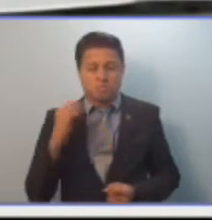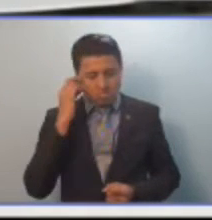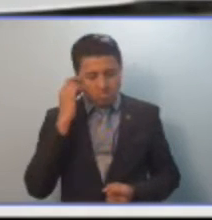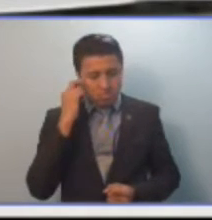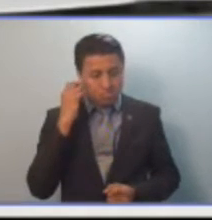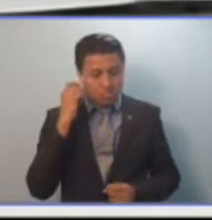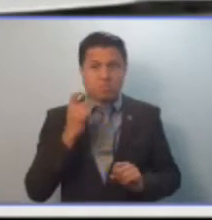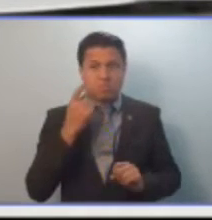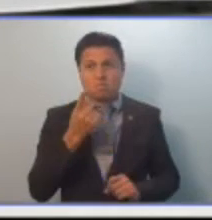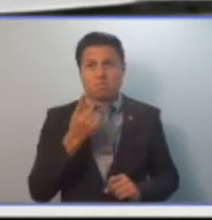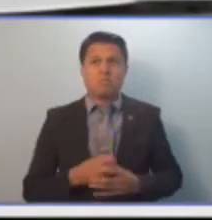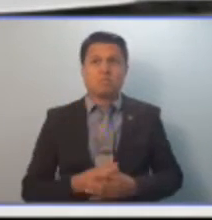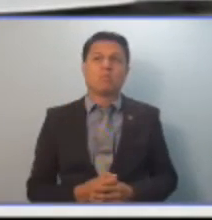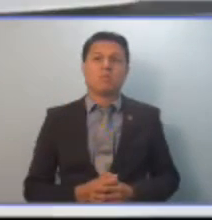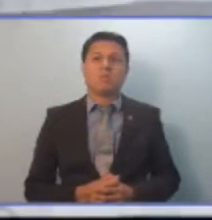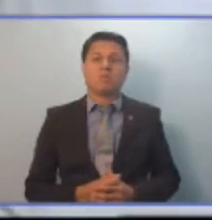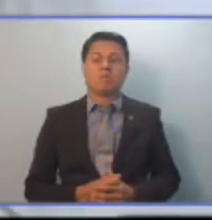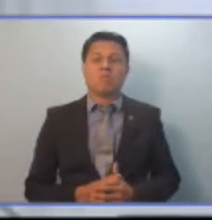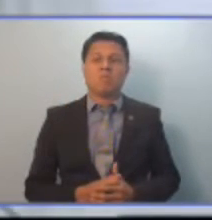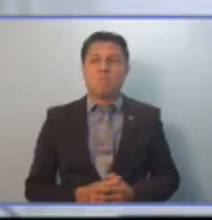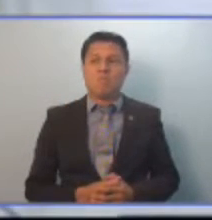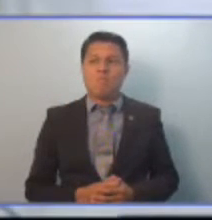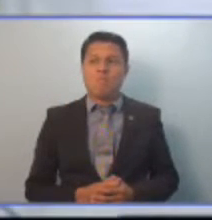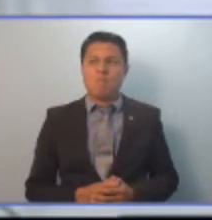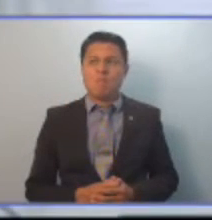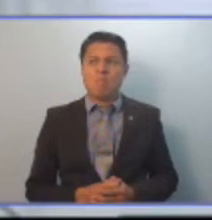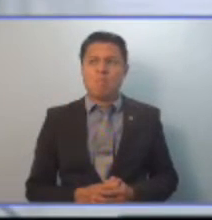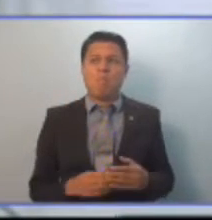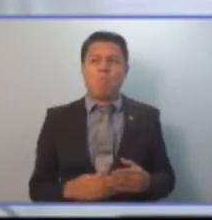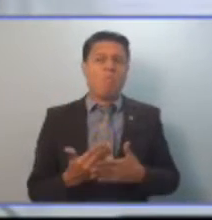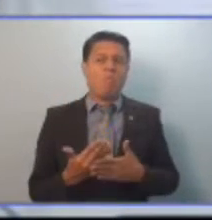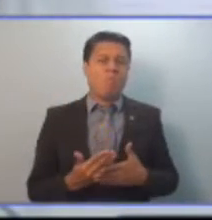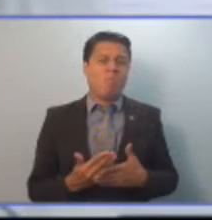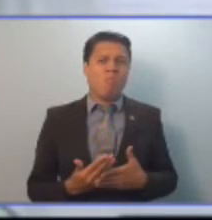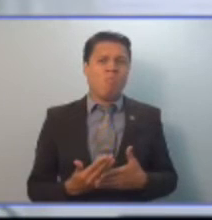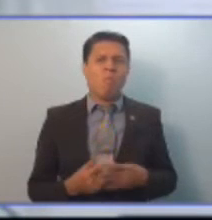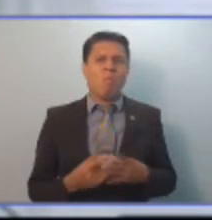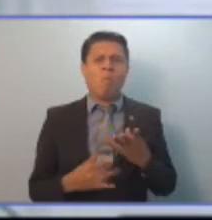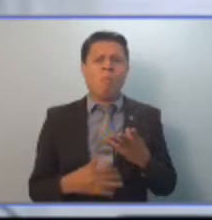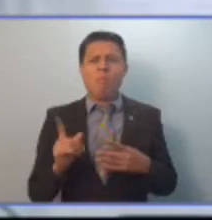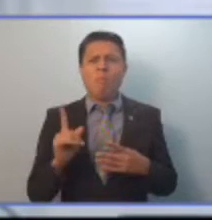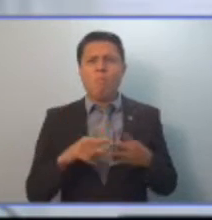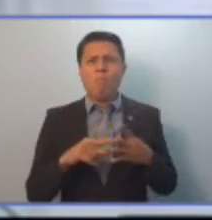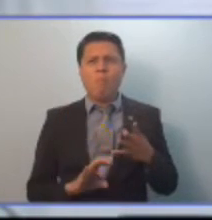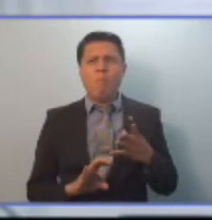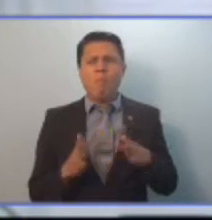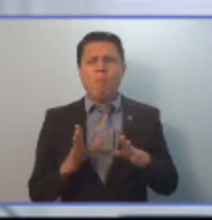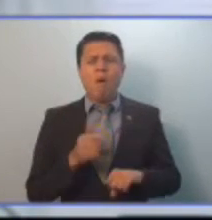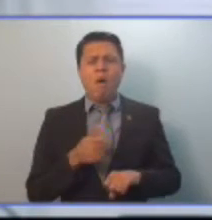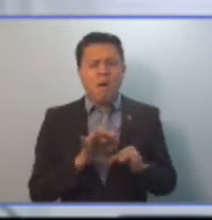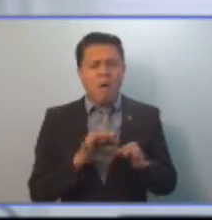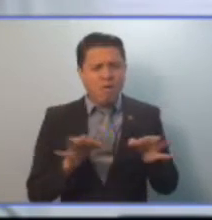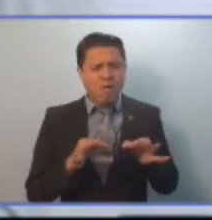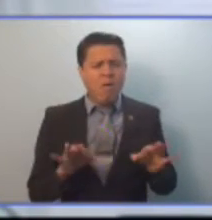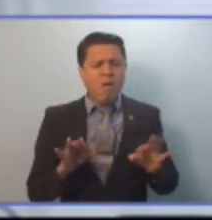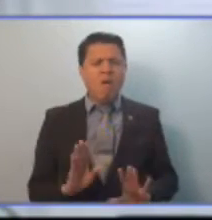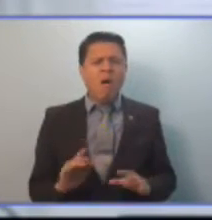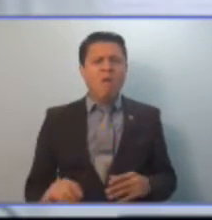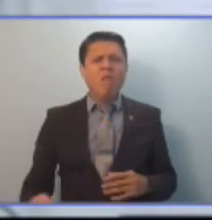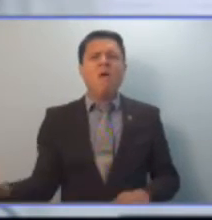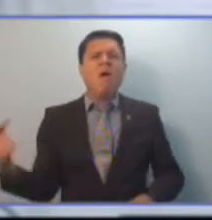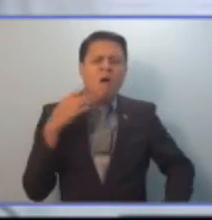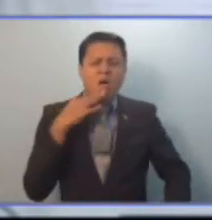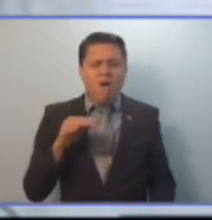los pude ver así, desprotegidos desde la Constitución, porque estaban enunciados, ¿verdad?